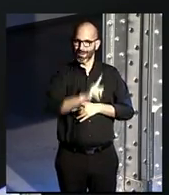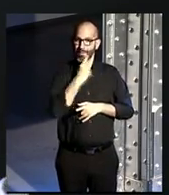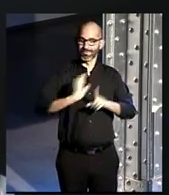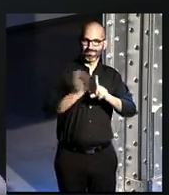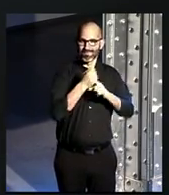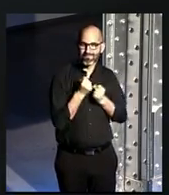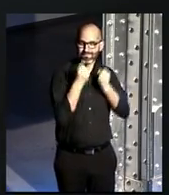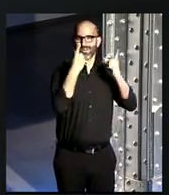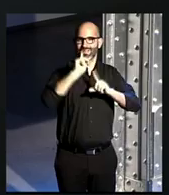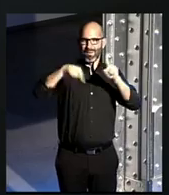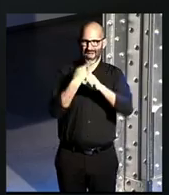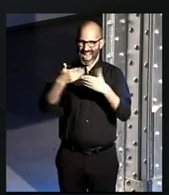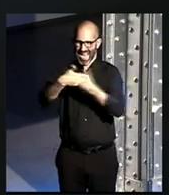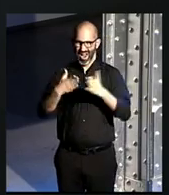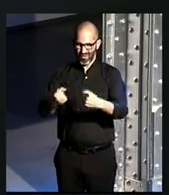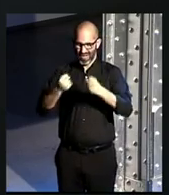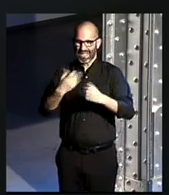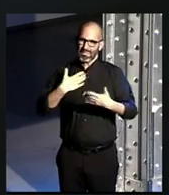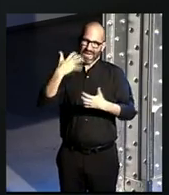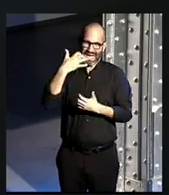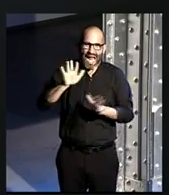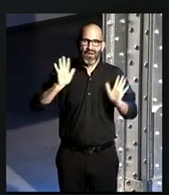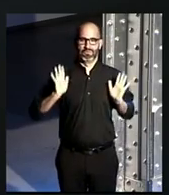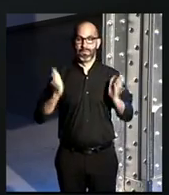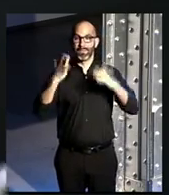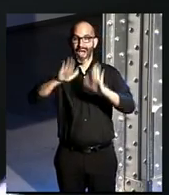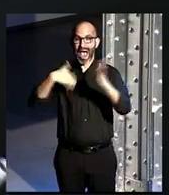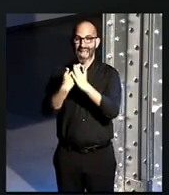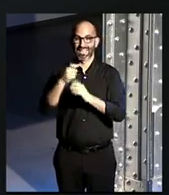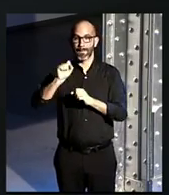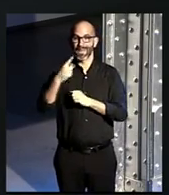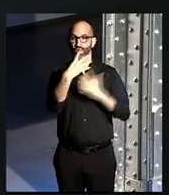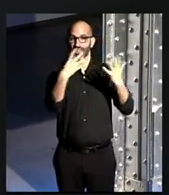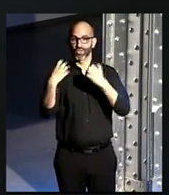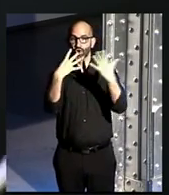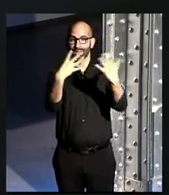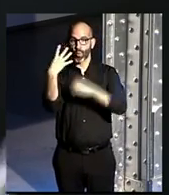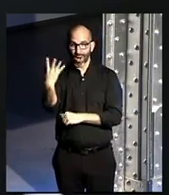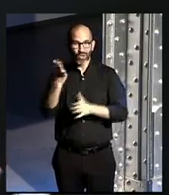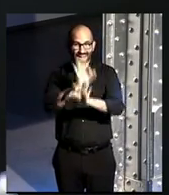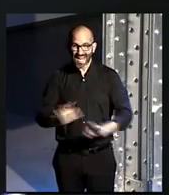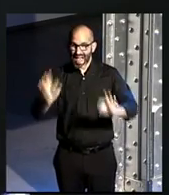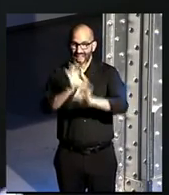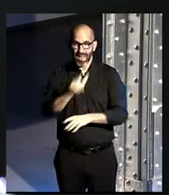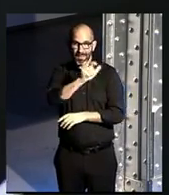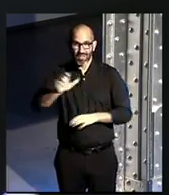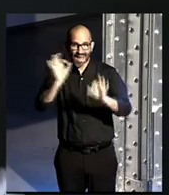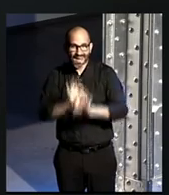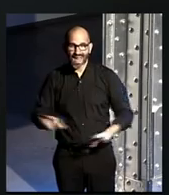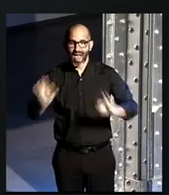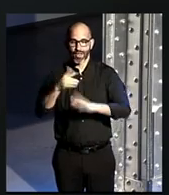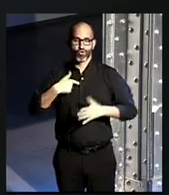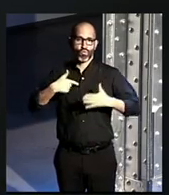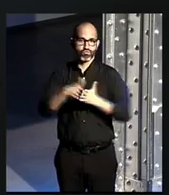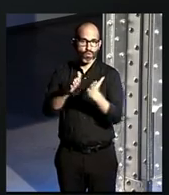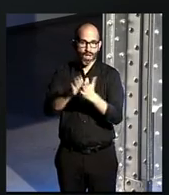caja fuerte me parece un poco rara. Pero de todas formas, hasta 1994 nadie, aparte yo porque la estaba publicando,